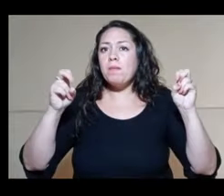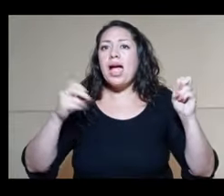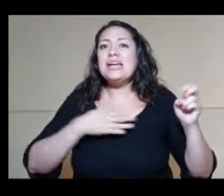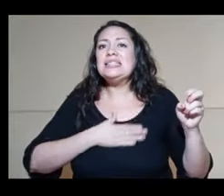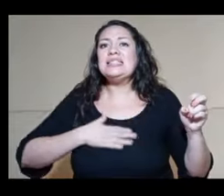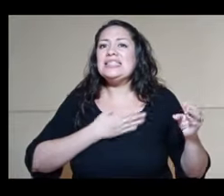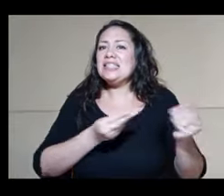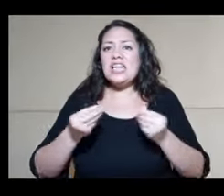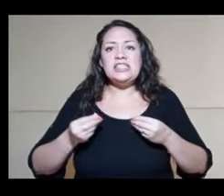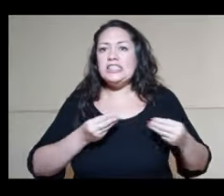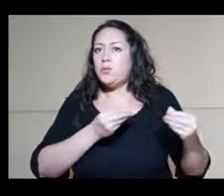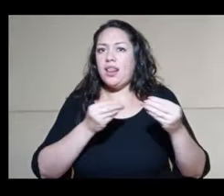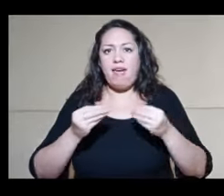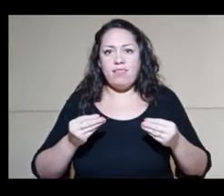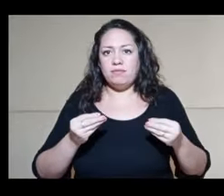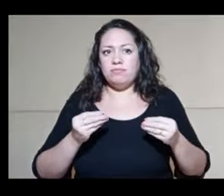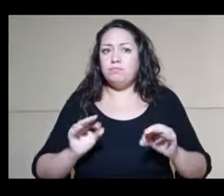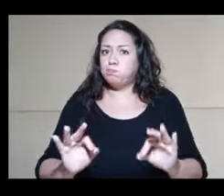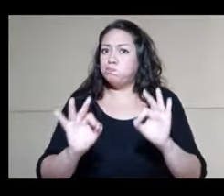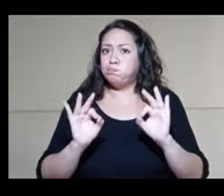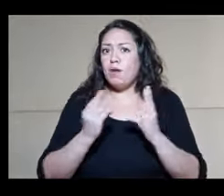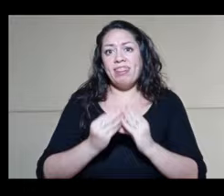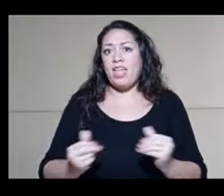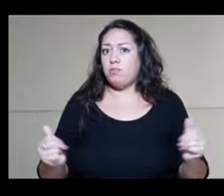terminamos lo que es sensibilidad. ¿Mm?